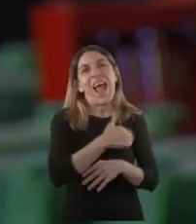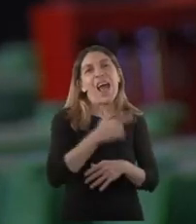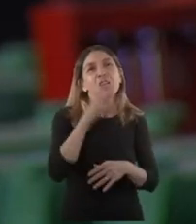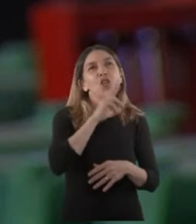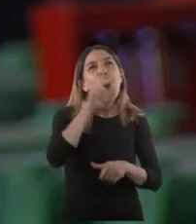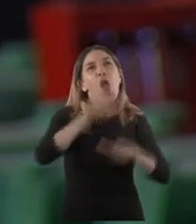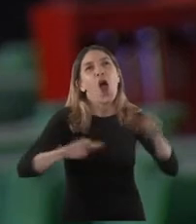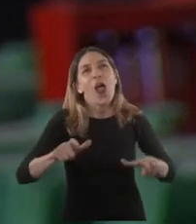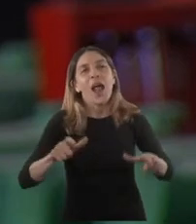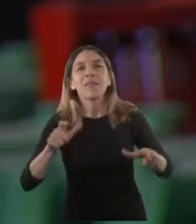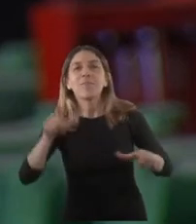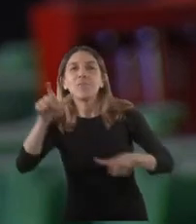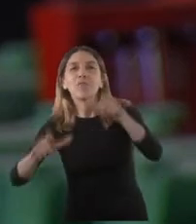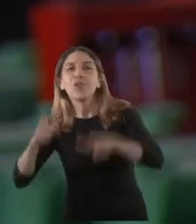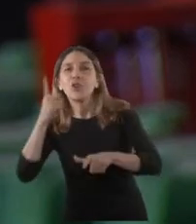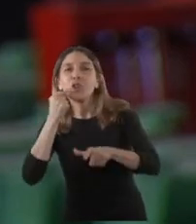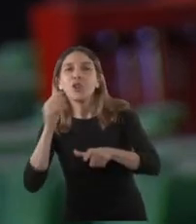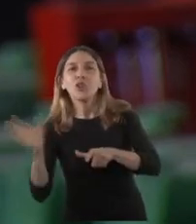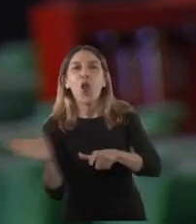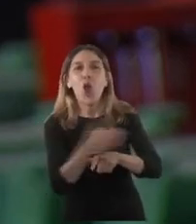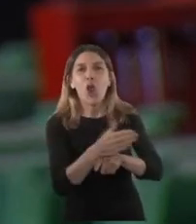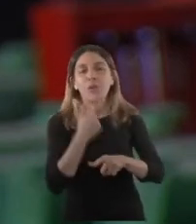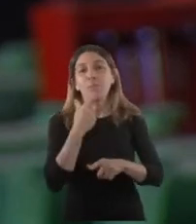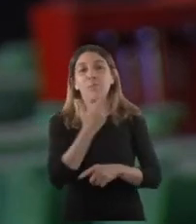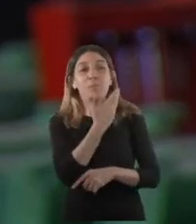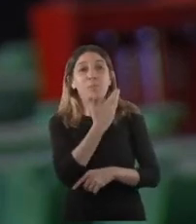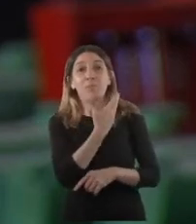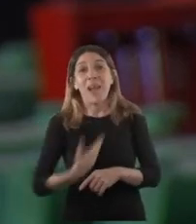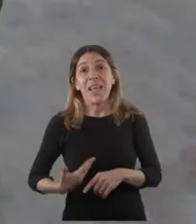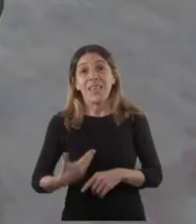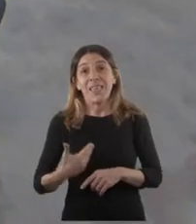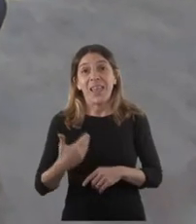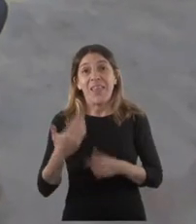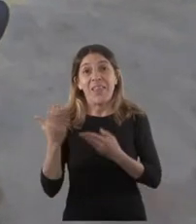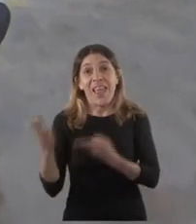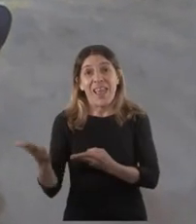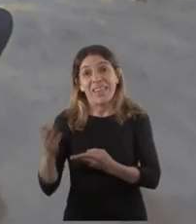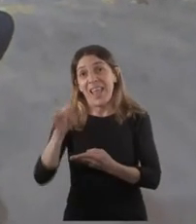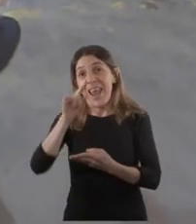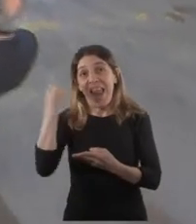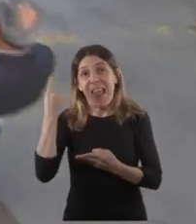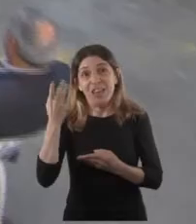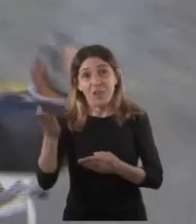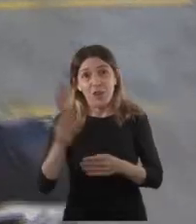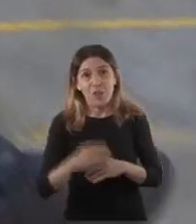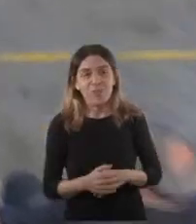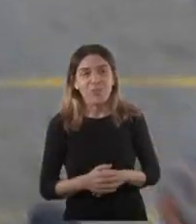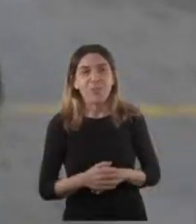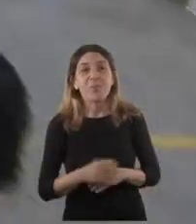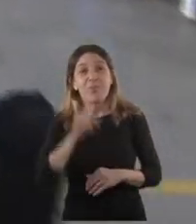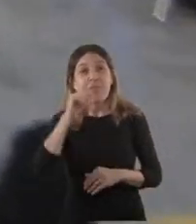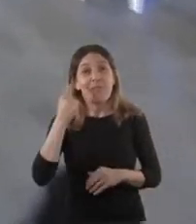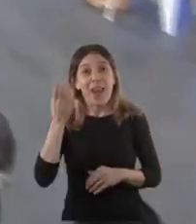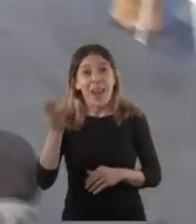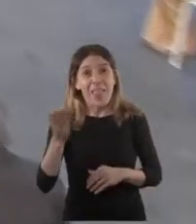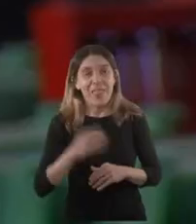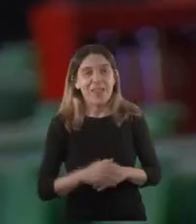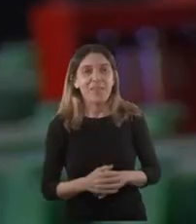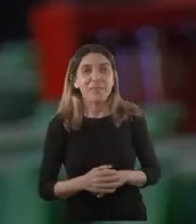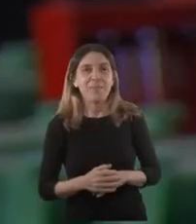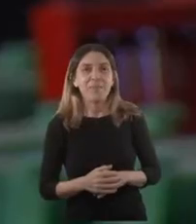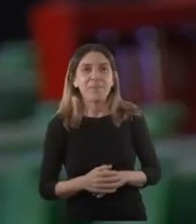a todos. Al señor Presidente de la Nación, Alberto